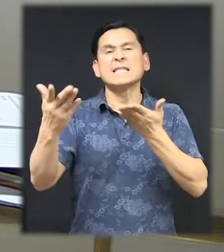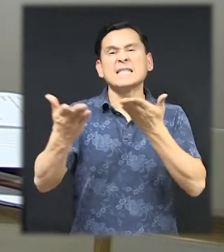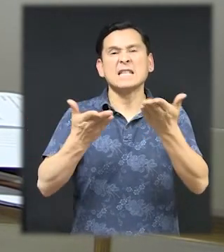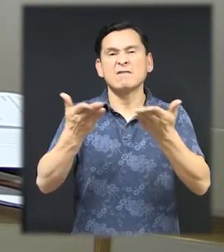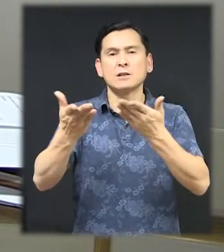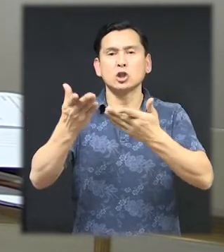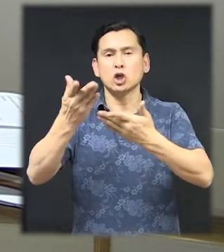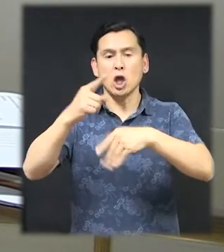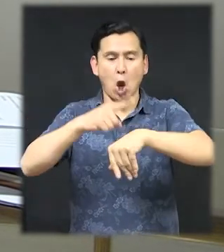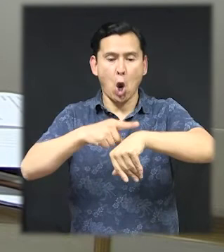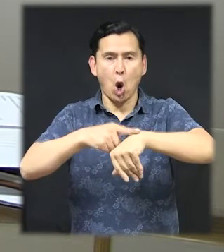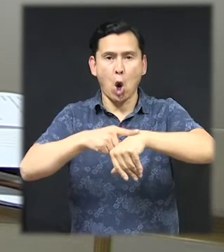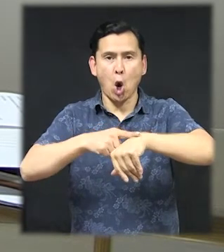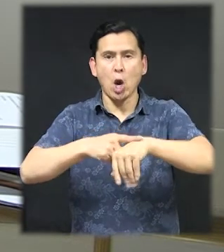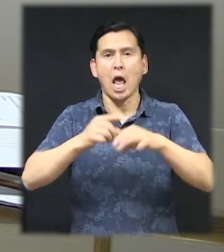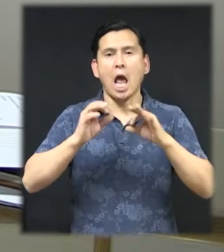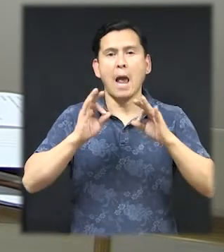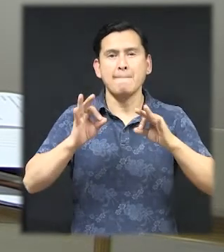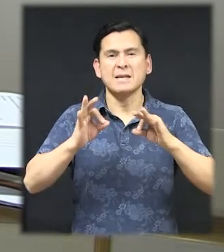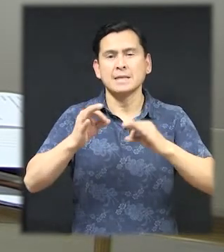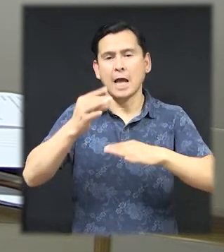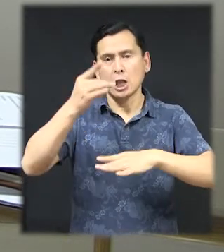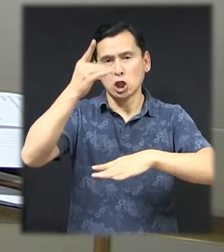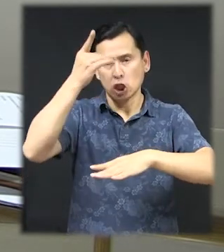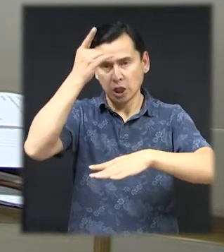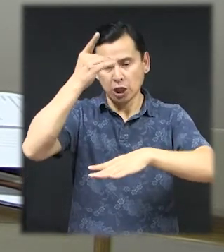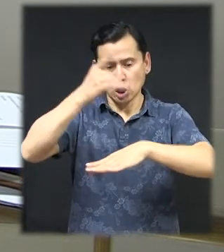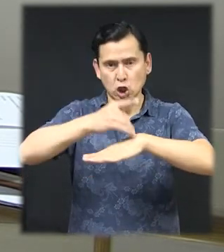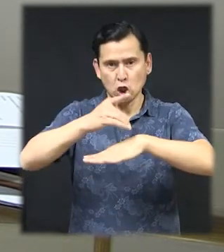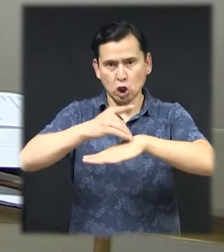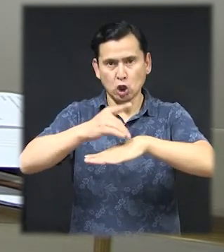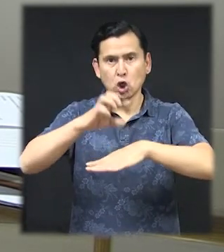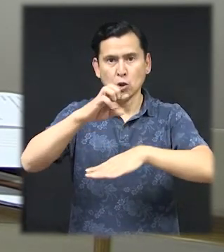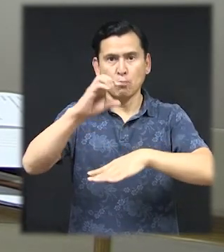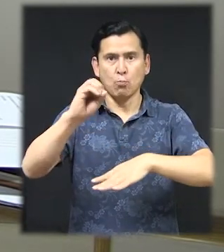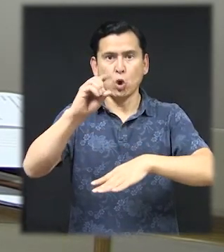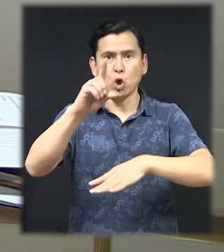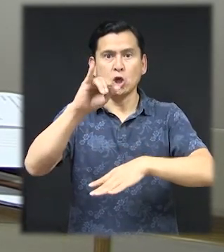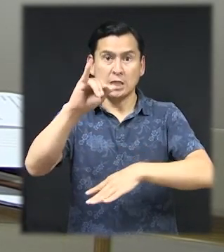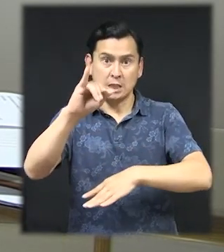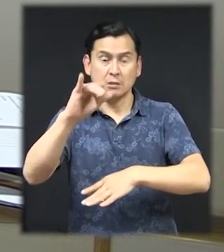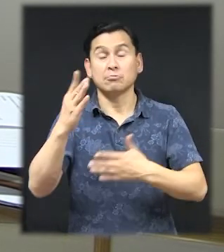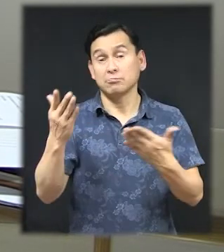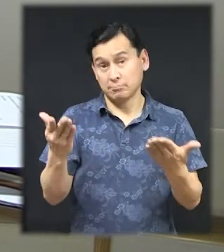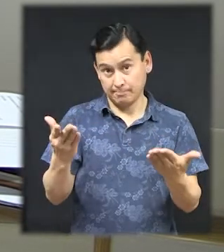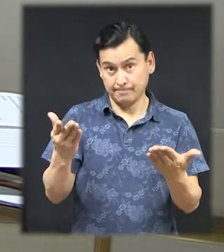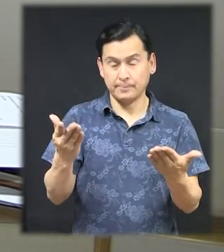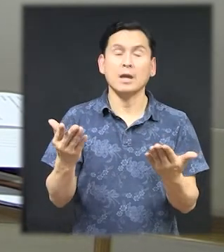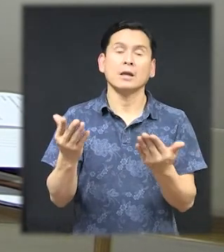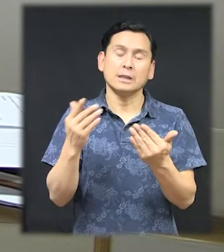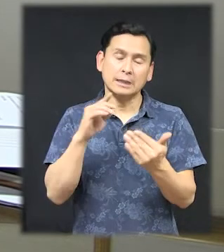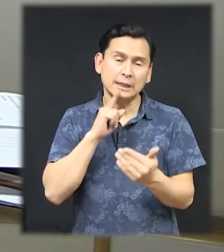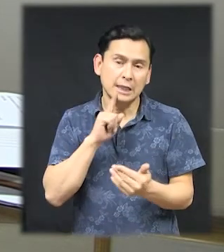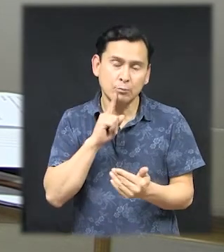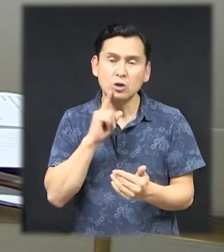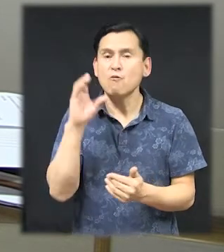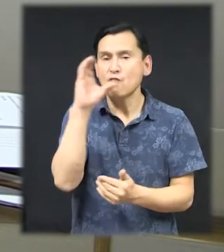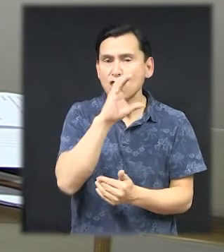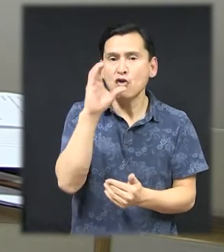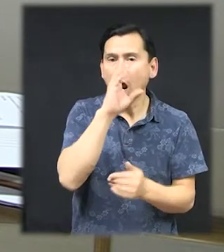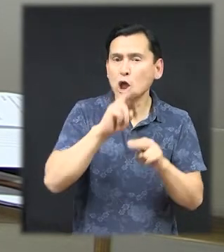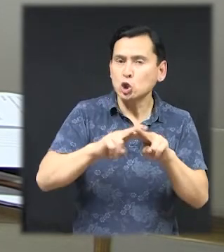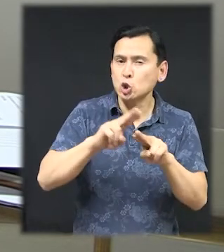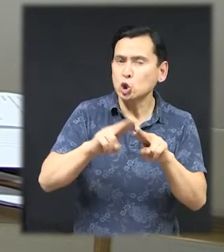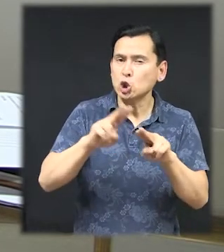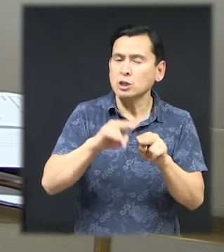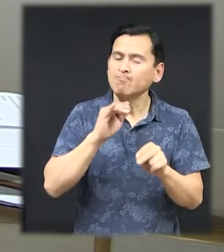situación prepandémica, donde toda esta demanda confluía en un solo recinto muy estrecho. Para ello tenemos que buscar